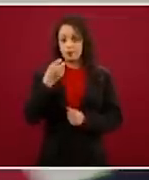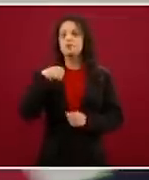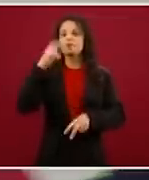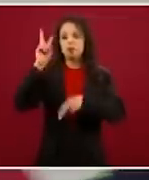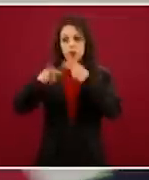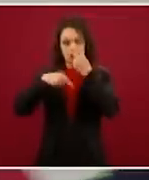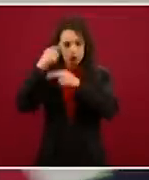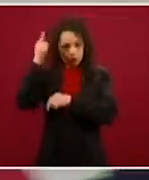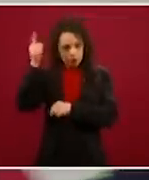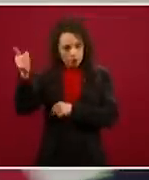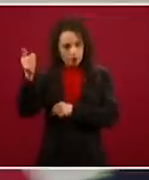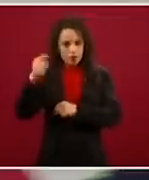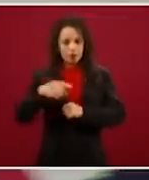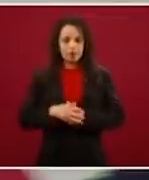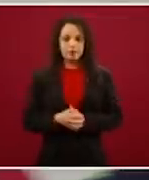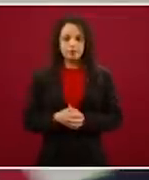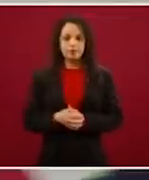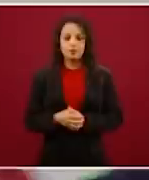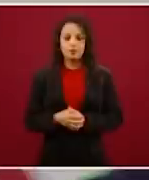ellos.